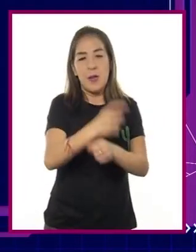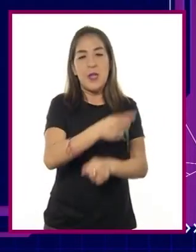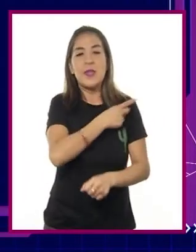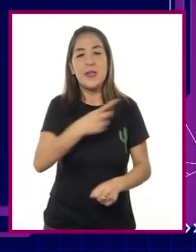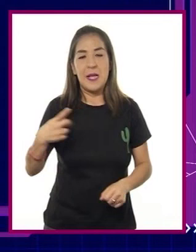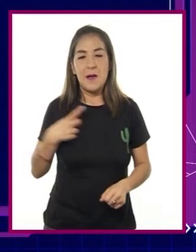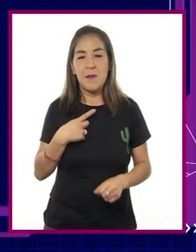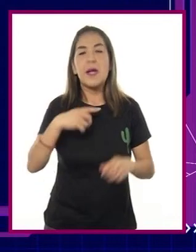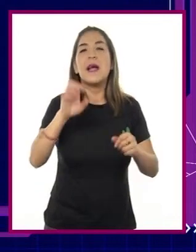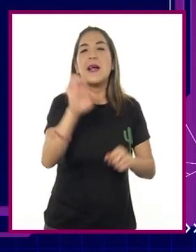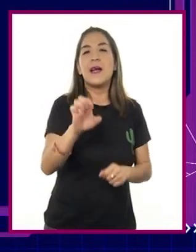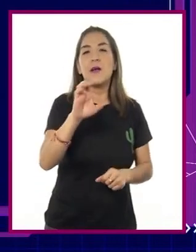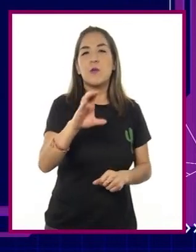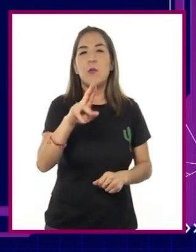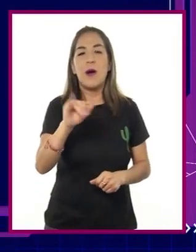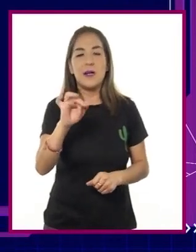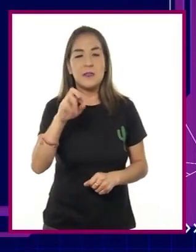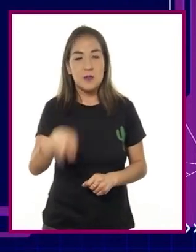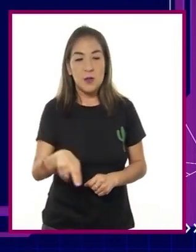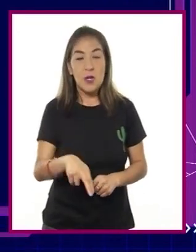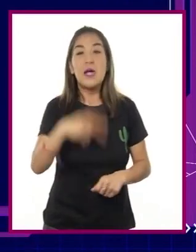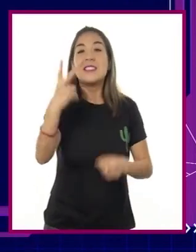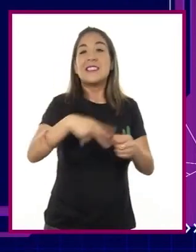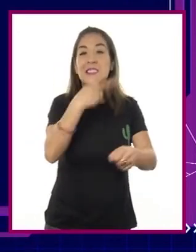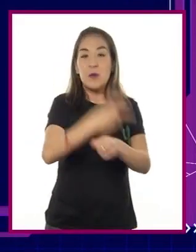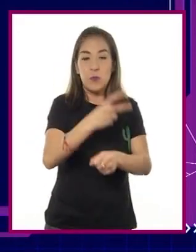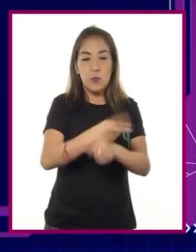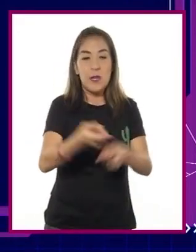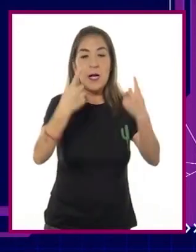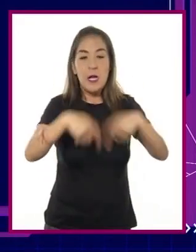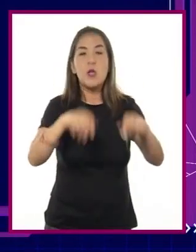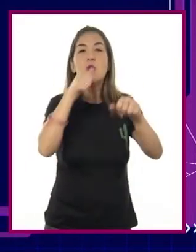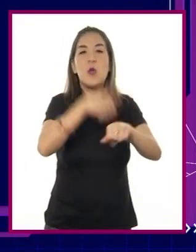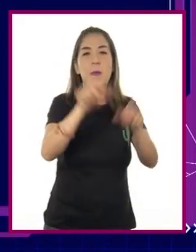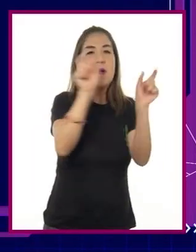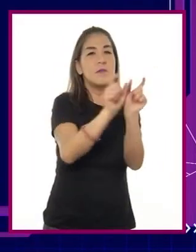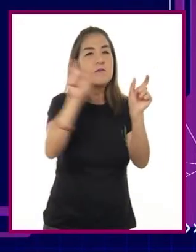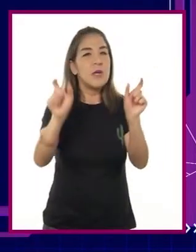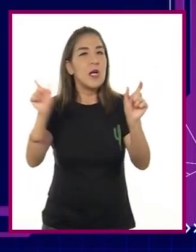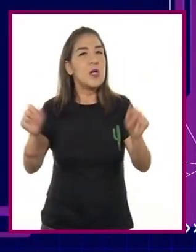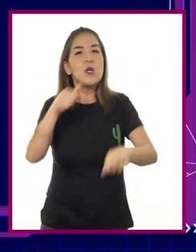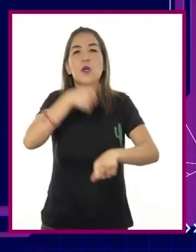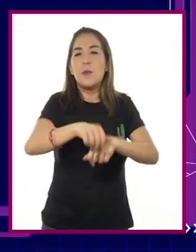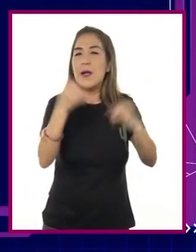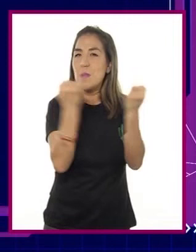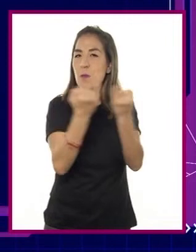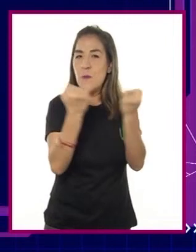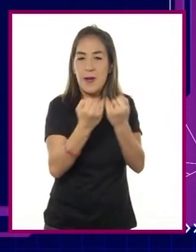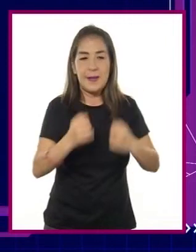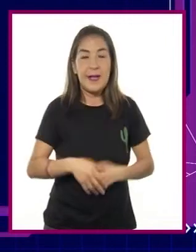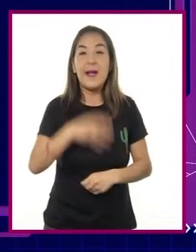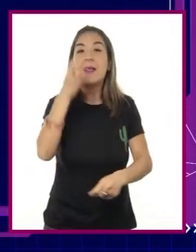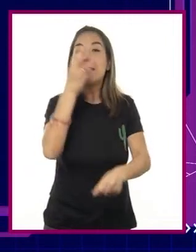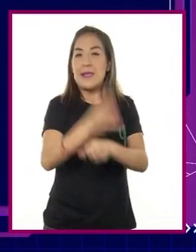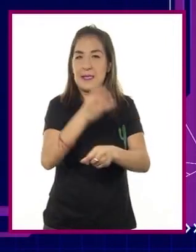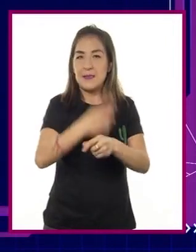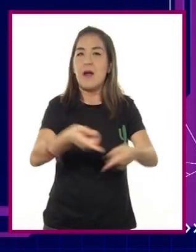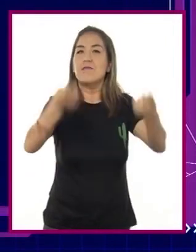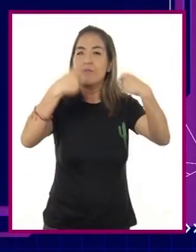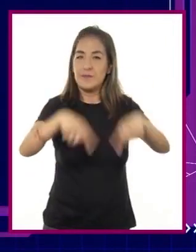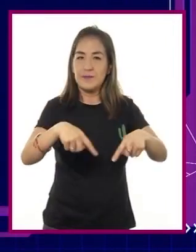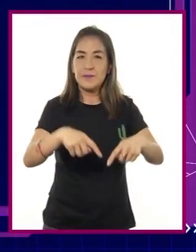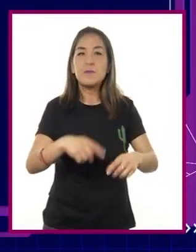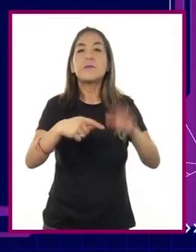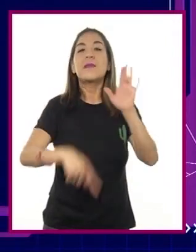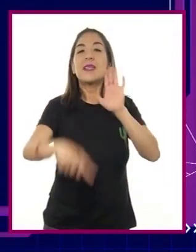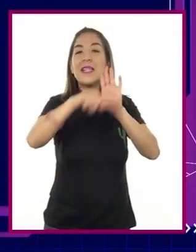ecuación. En segundo lugar, se agrupan términos semejantes del mismo lado de la ecuación. En tercer lugar, se reducen